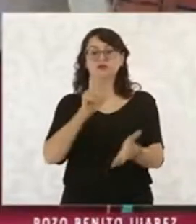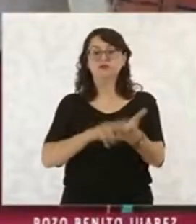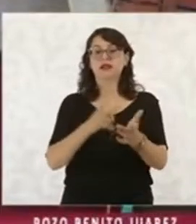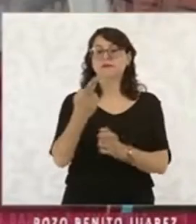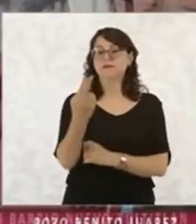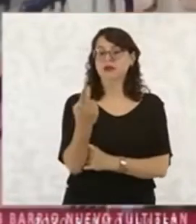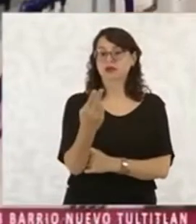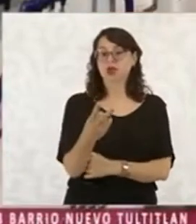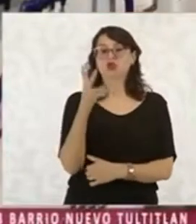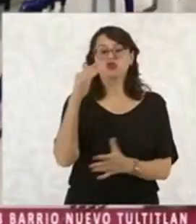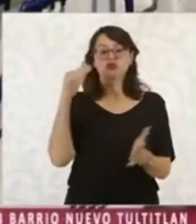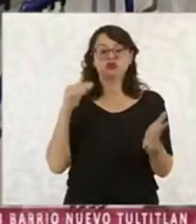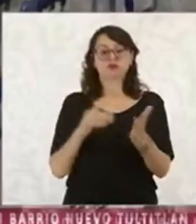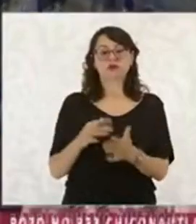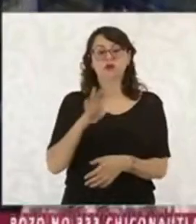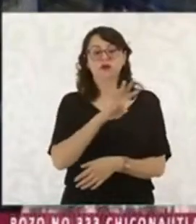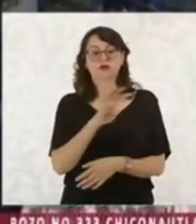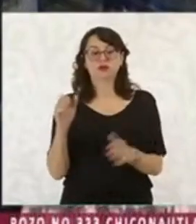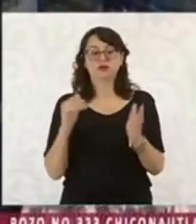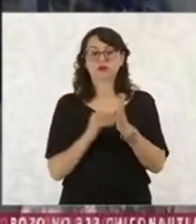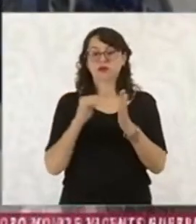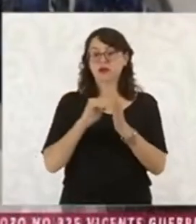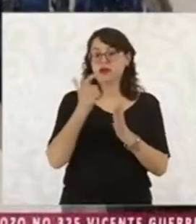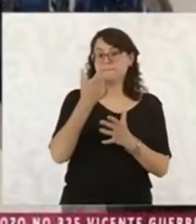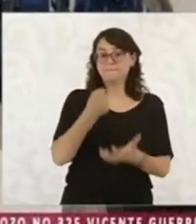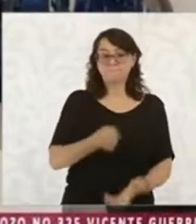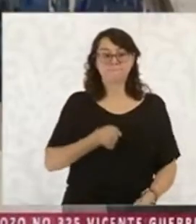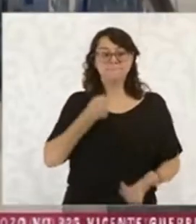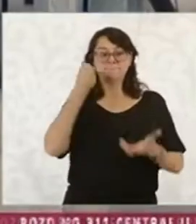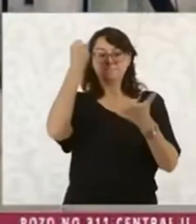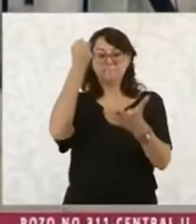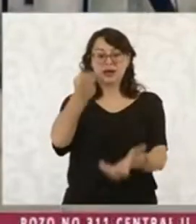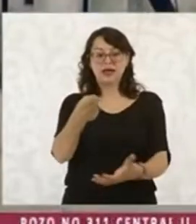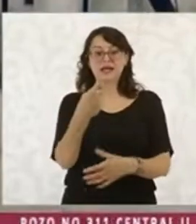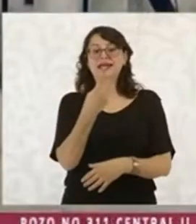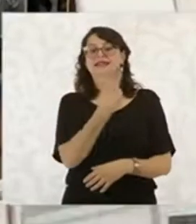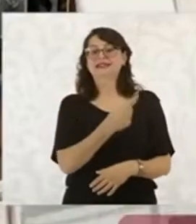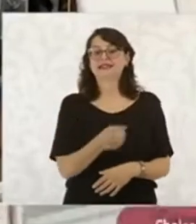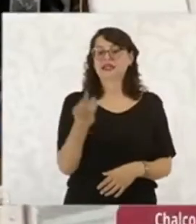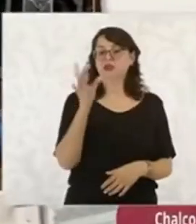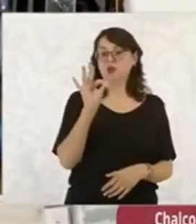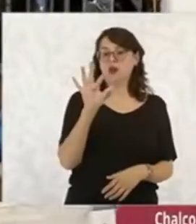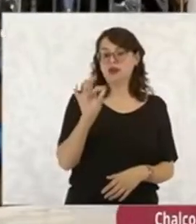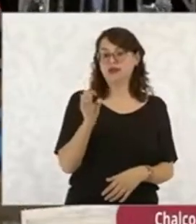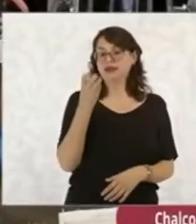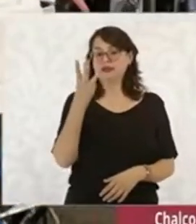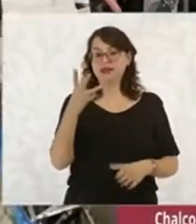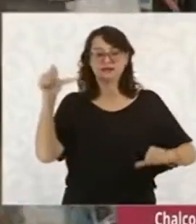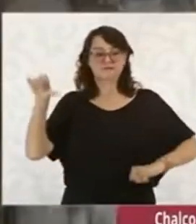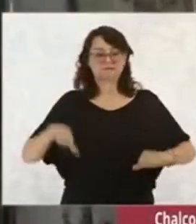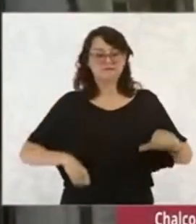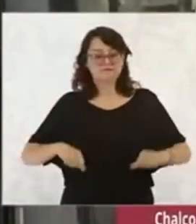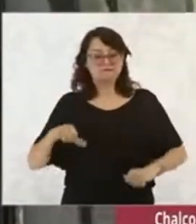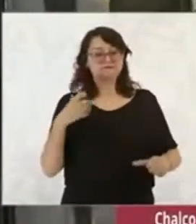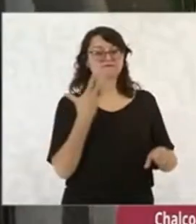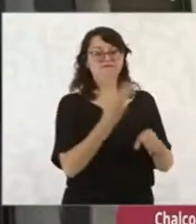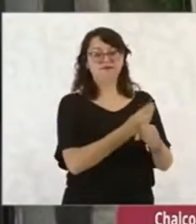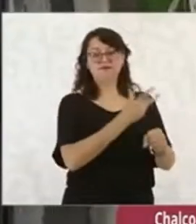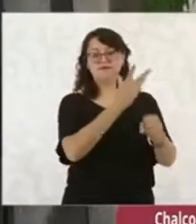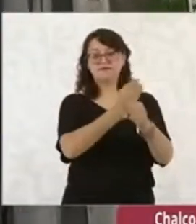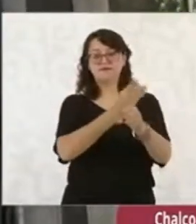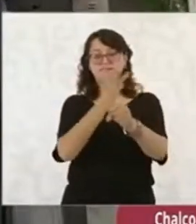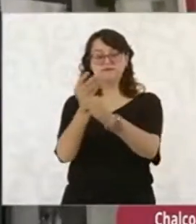de 2,400 millones de pesos, trabajamos ya en 143 acciones. Podemos